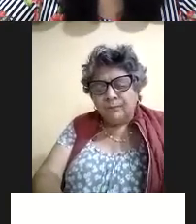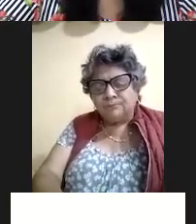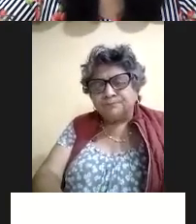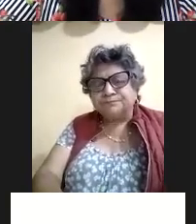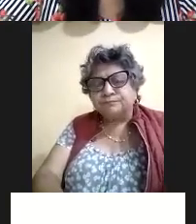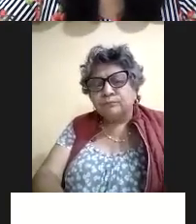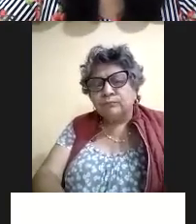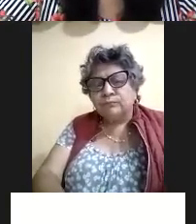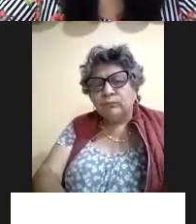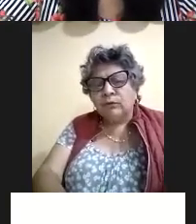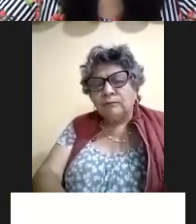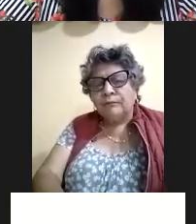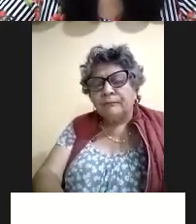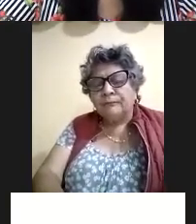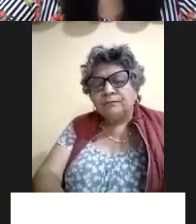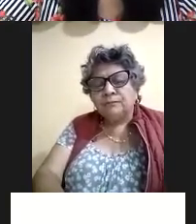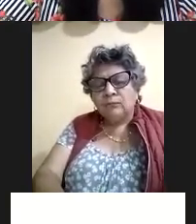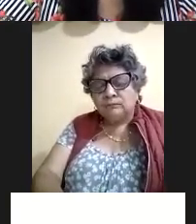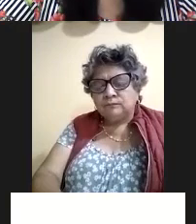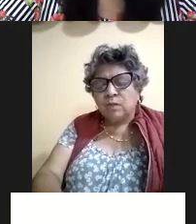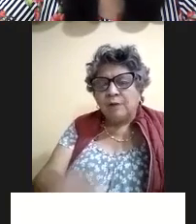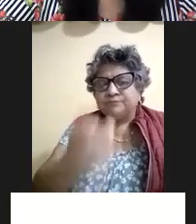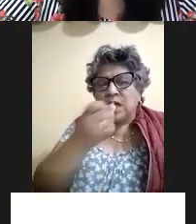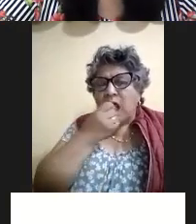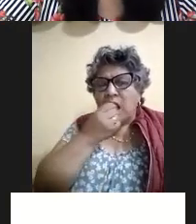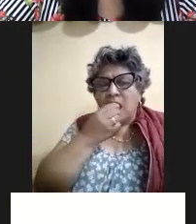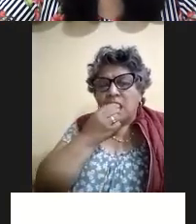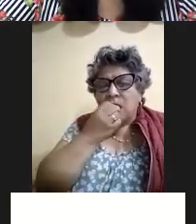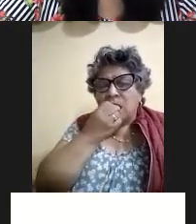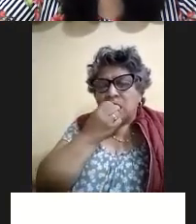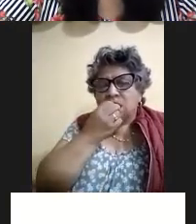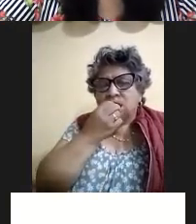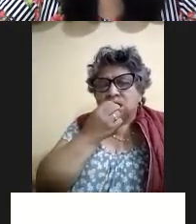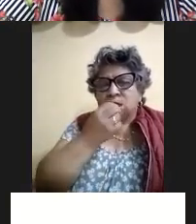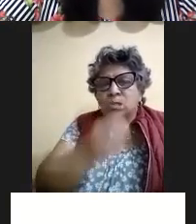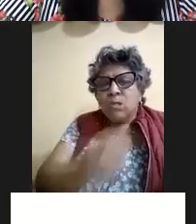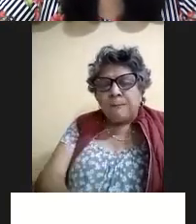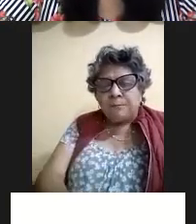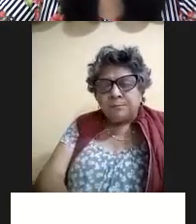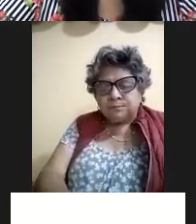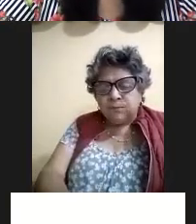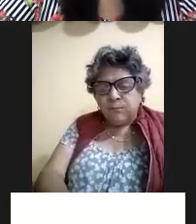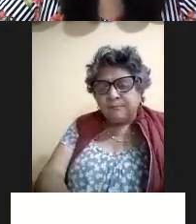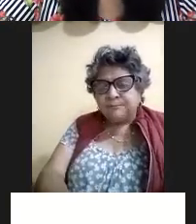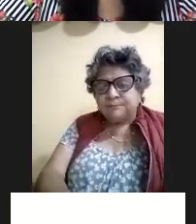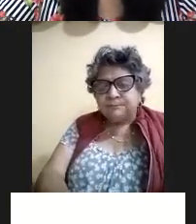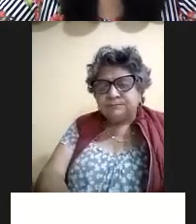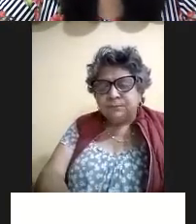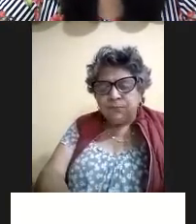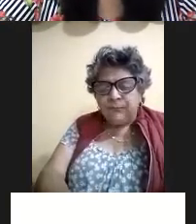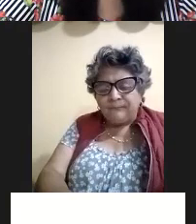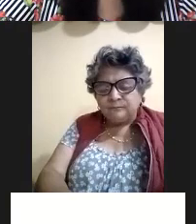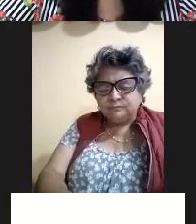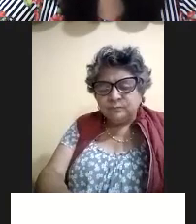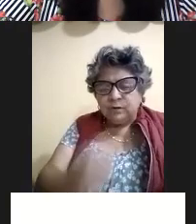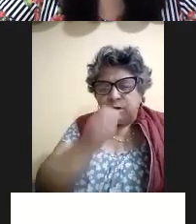digamos, de asistir a la terapia, pero estar constantemente trabajando ejercicio respiratorio y ser supervisado por precaución por un profesional especialista,